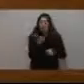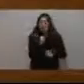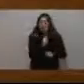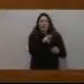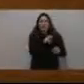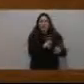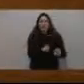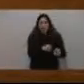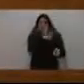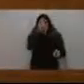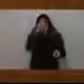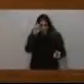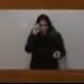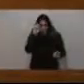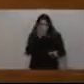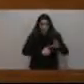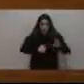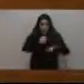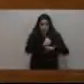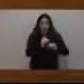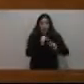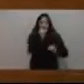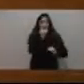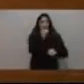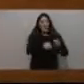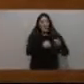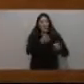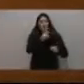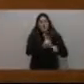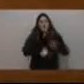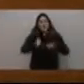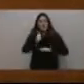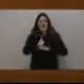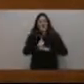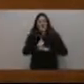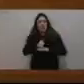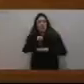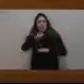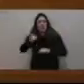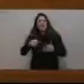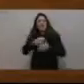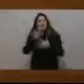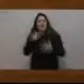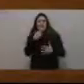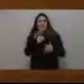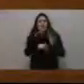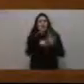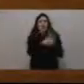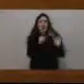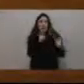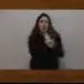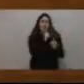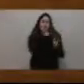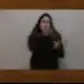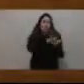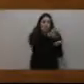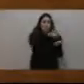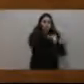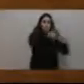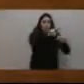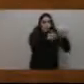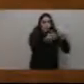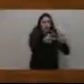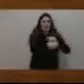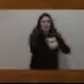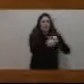Madrid, la sentencia del Tribunal Superior de Justicia y la del Tribunal Supremo al 2016, que declara la vulneración de la ley en la construcción de la reglasificadora? ¿Y qué fórmula?